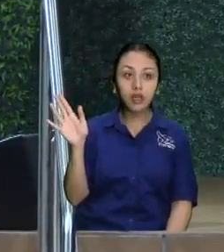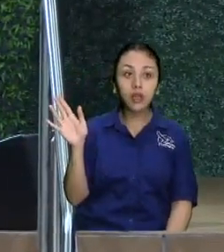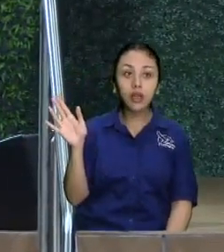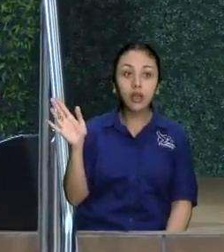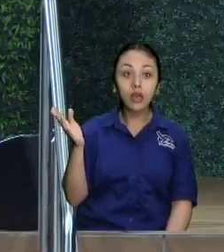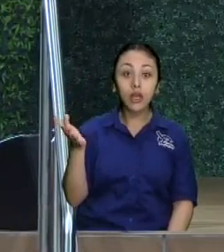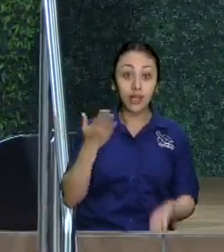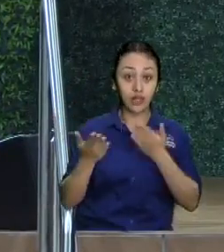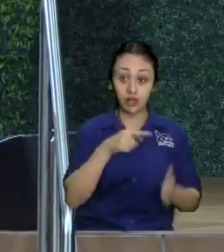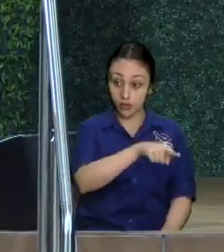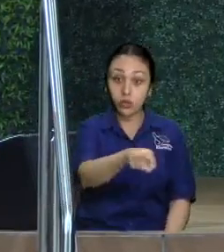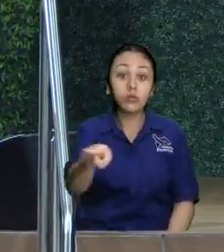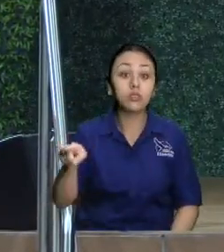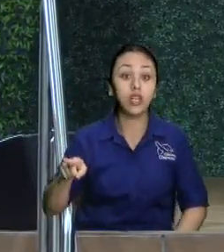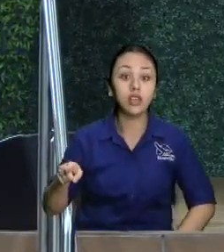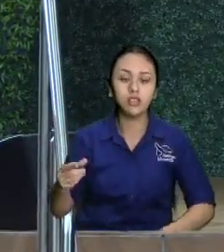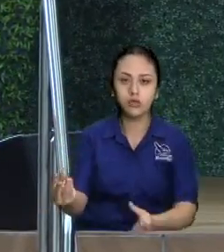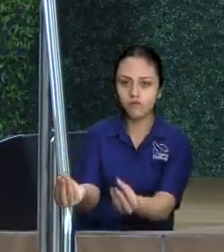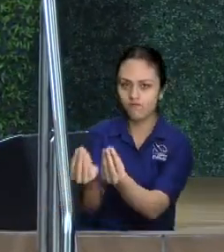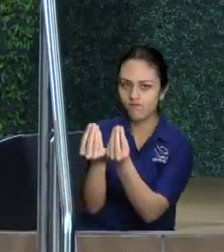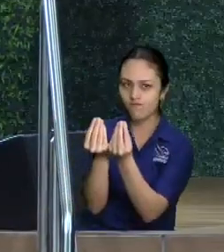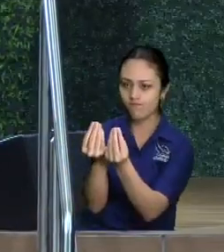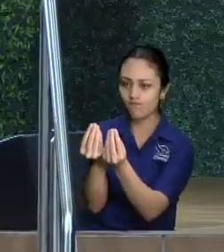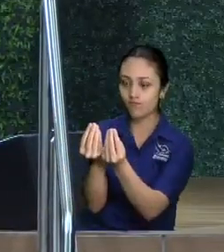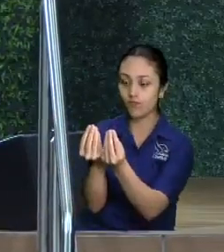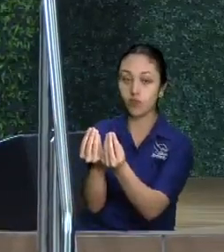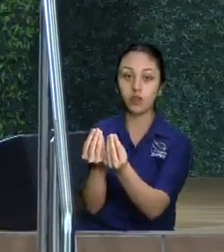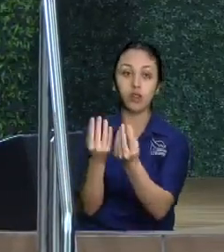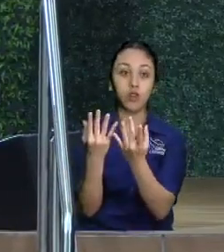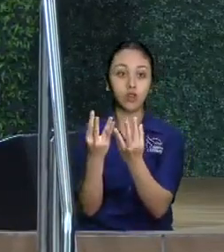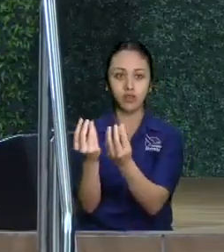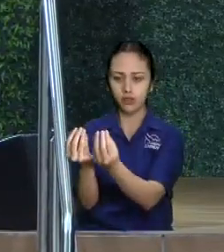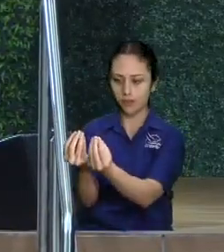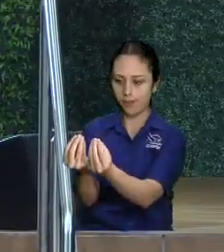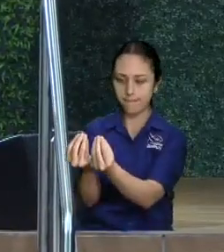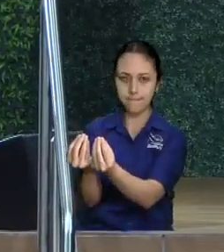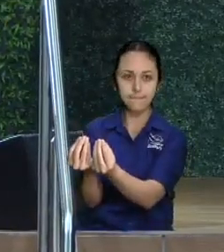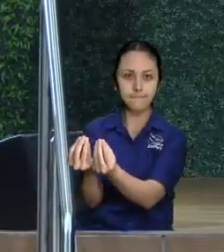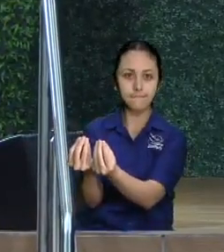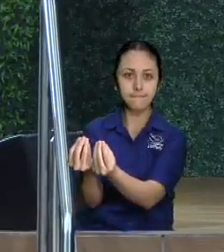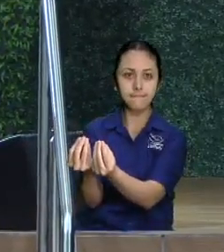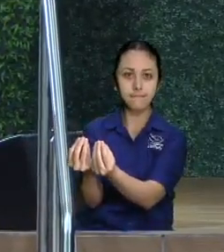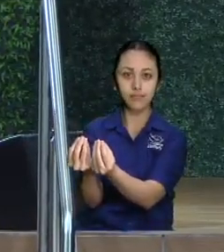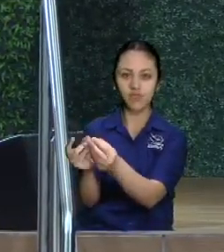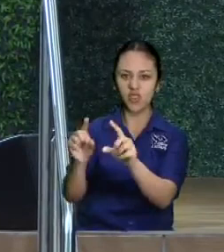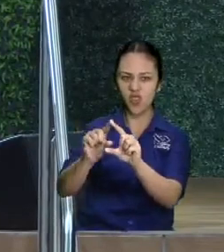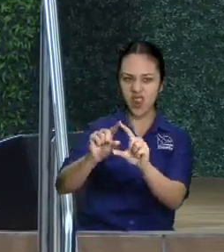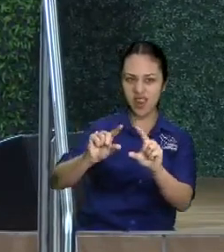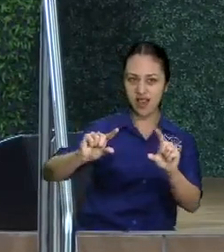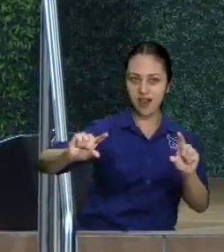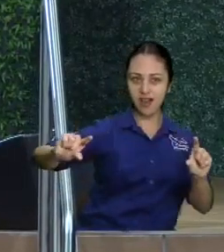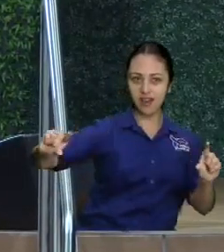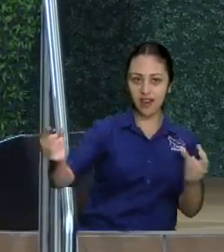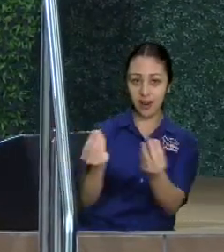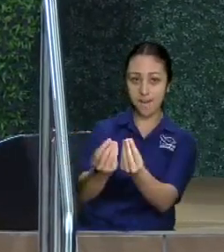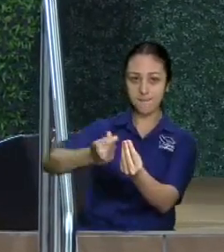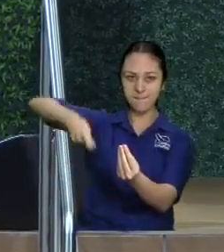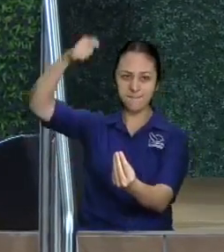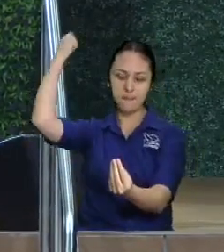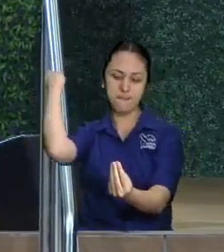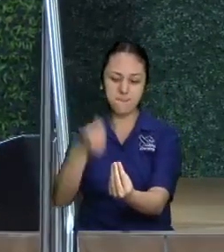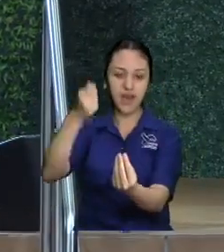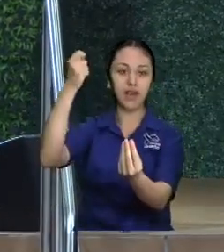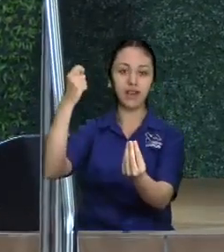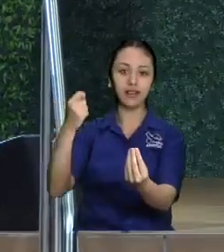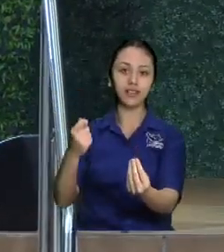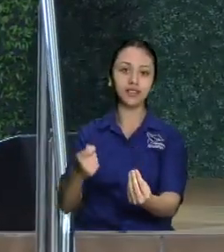así. Y uno así, cuando ponía los dedos así, porque era un reglazo que le metía.